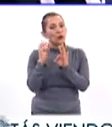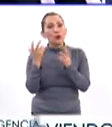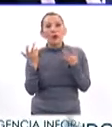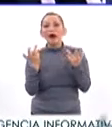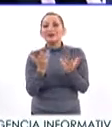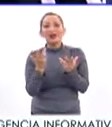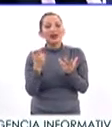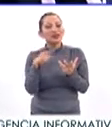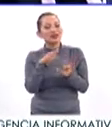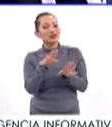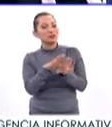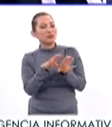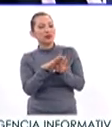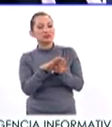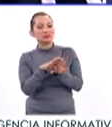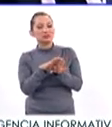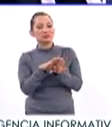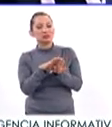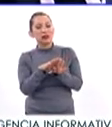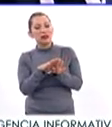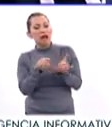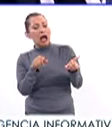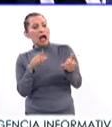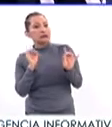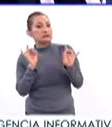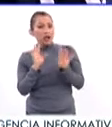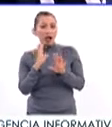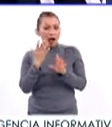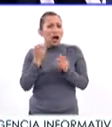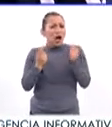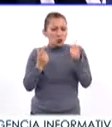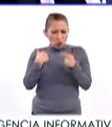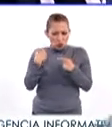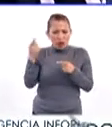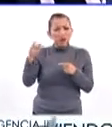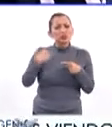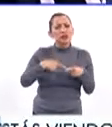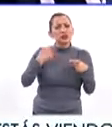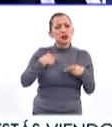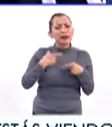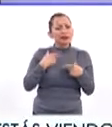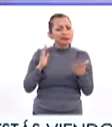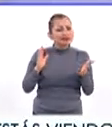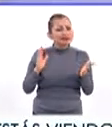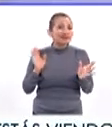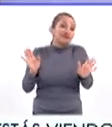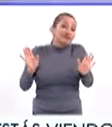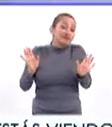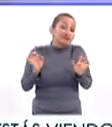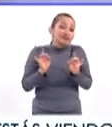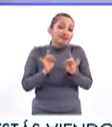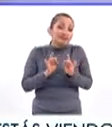generar esta situación de... Hay coincidencias, la verdad es que hay coincidencias, hay momentos en que